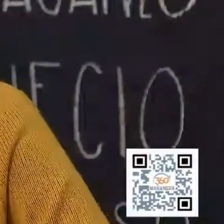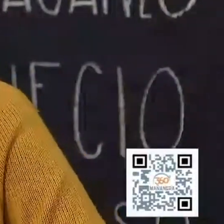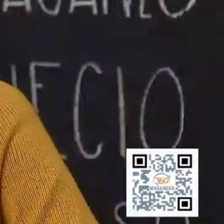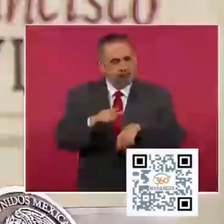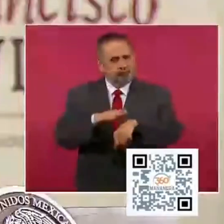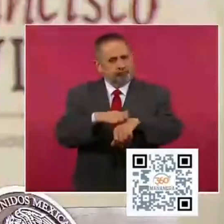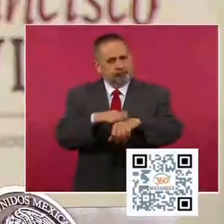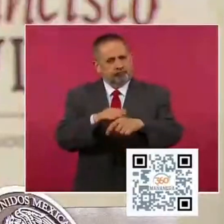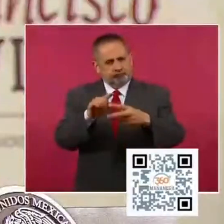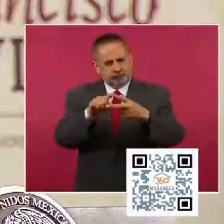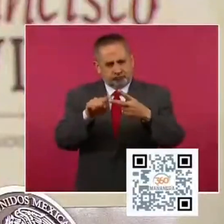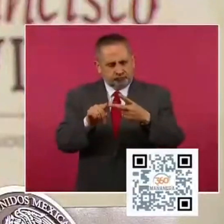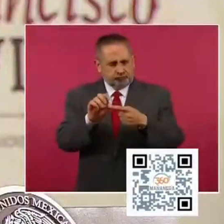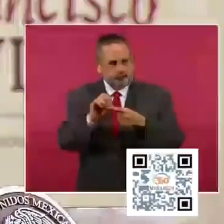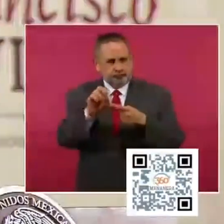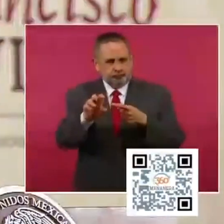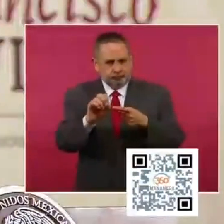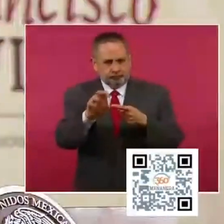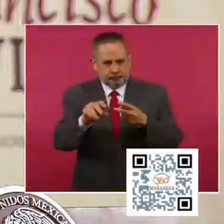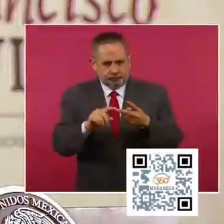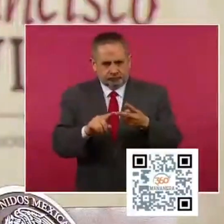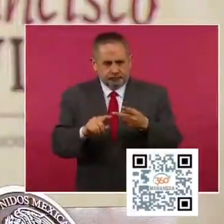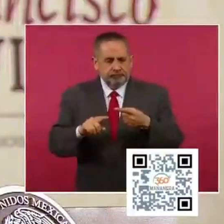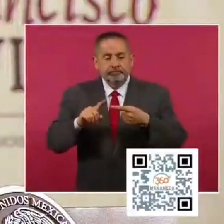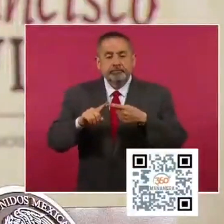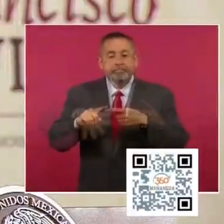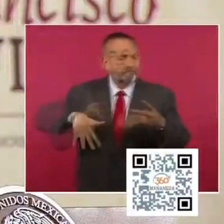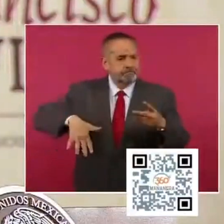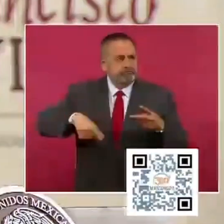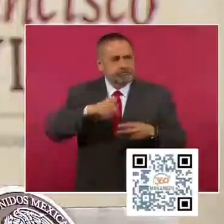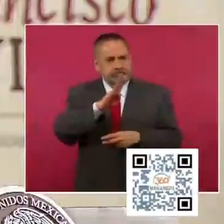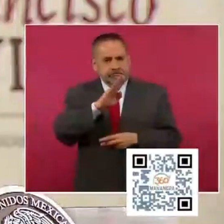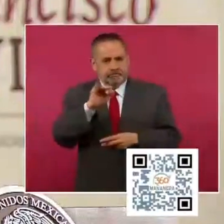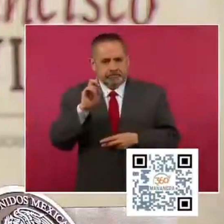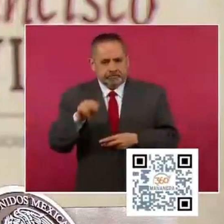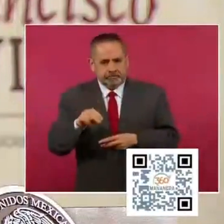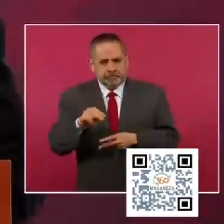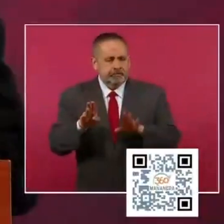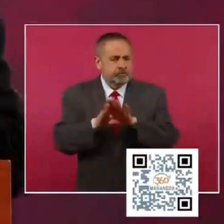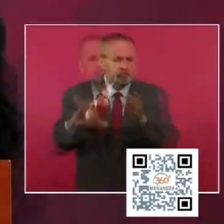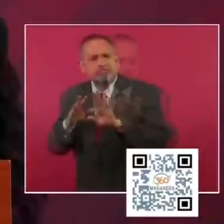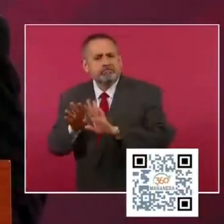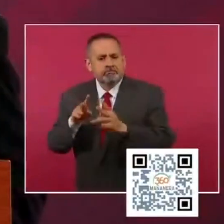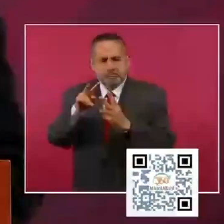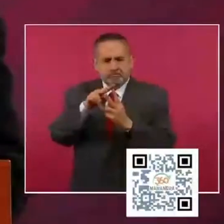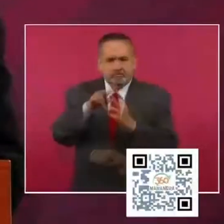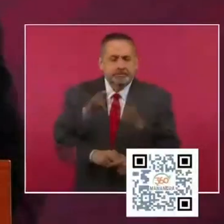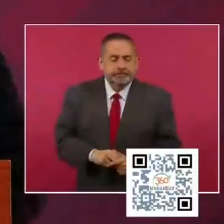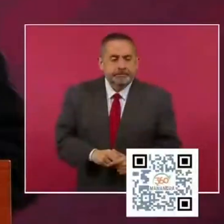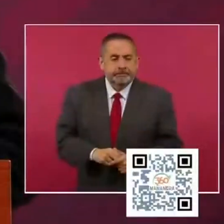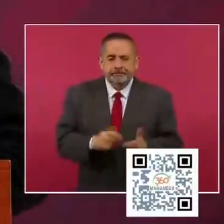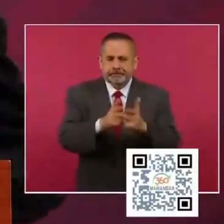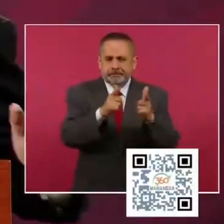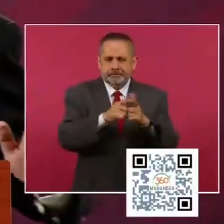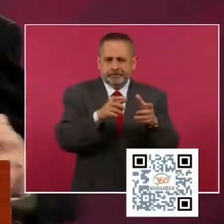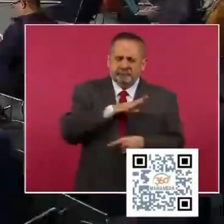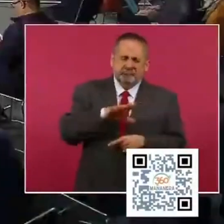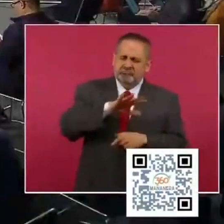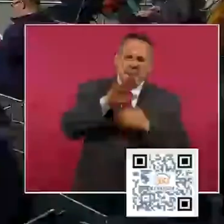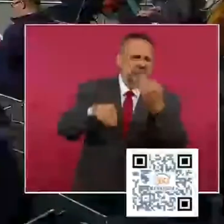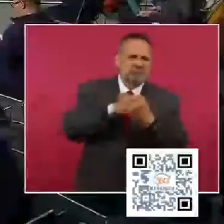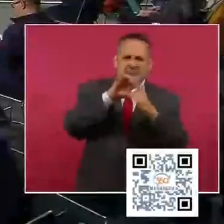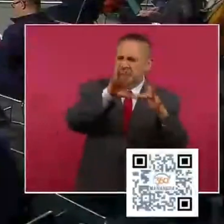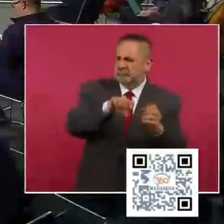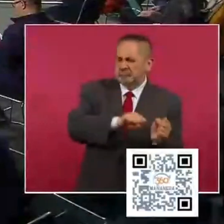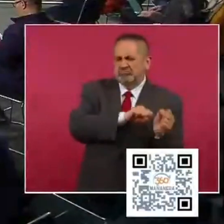ebrard hay dos ideas en Estados Unidos a partir de ahora de Cómo manejar el flujo migratorio la derecha que regresan a